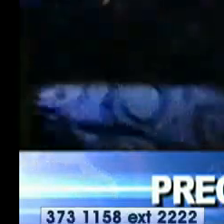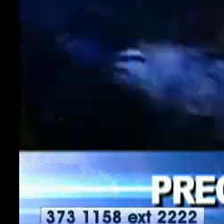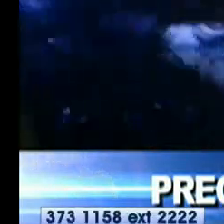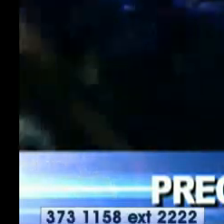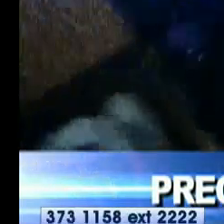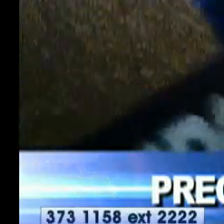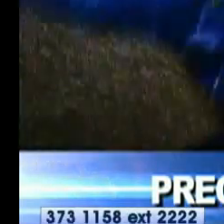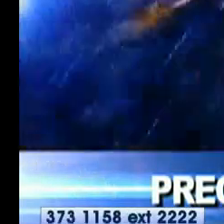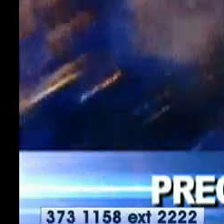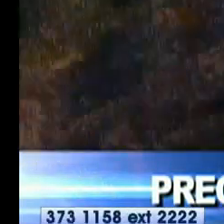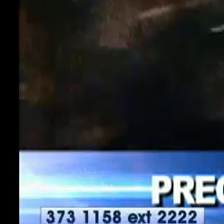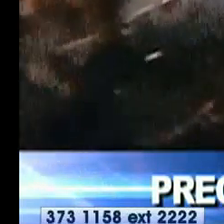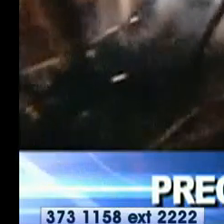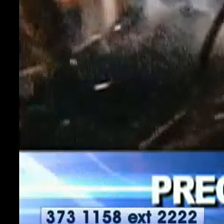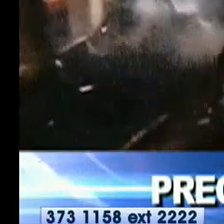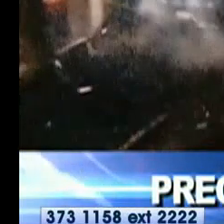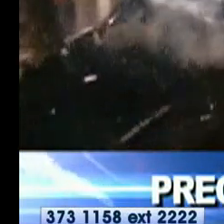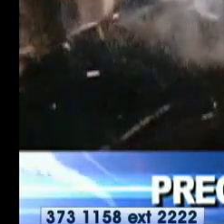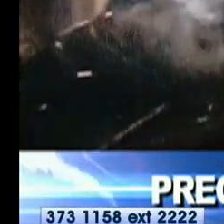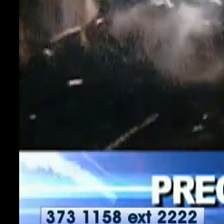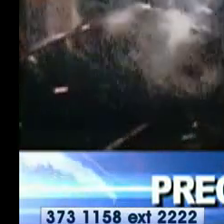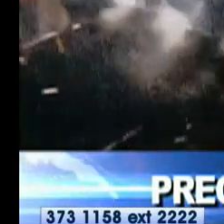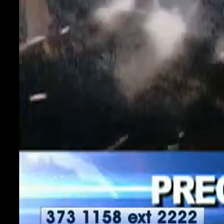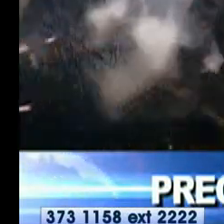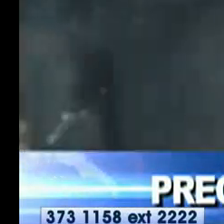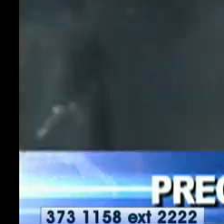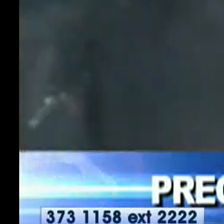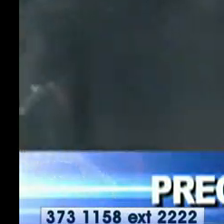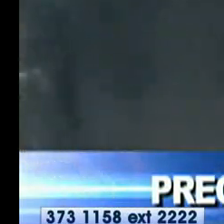de precaución evidencian vulnerabilidad.